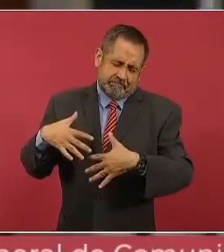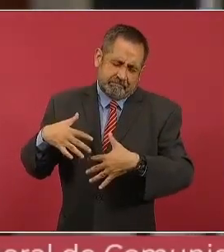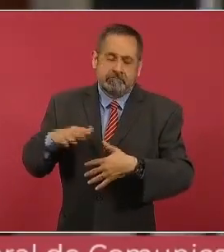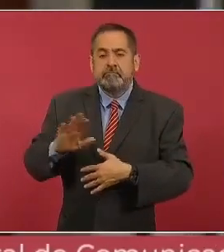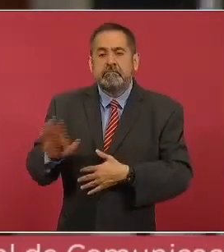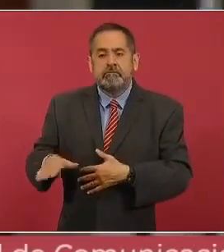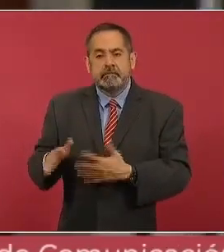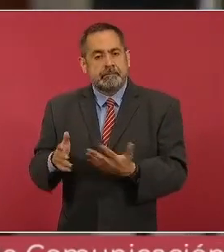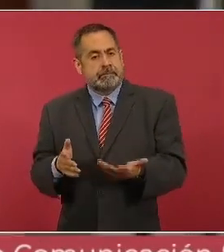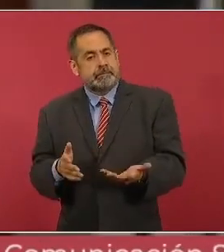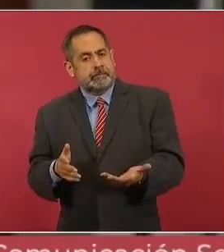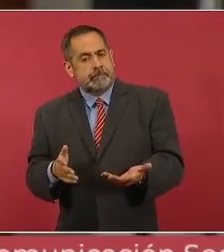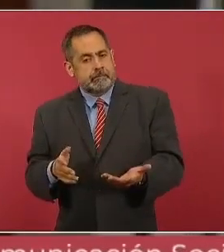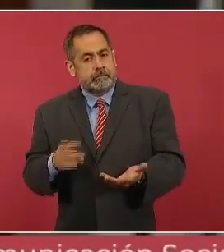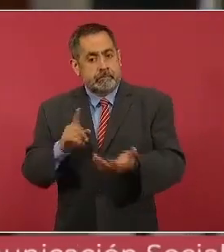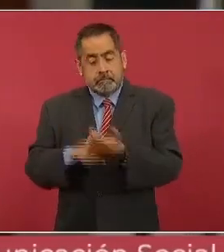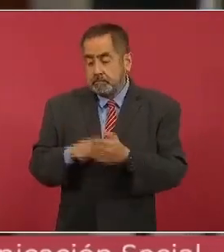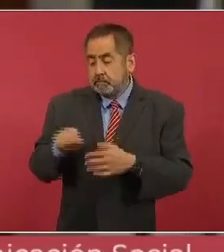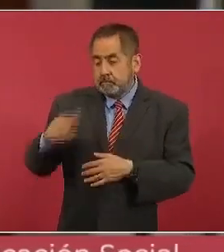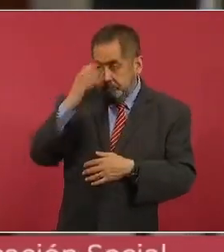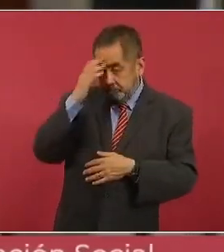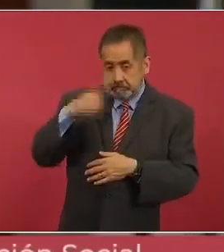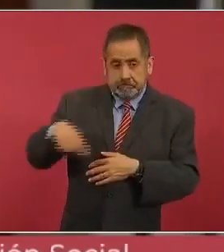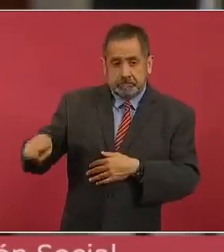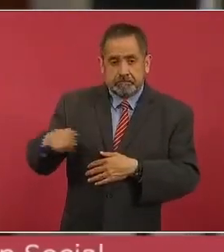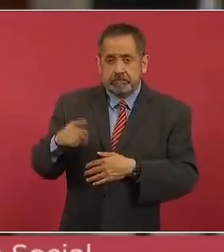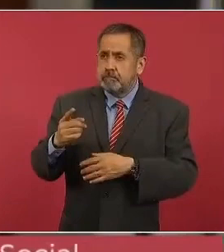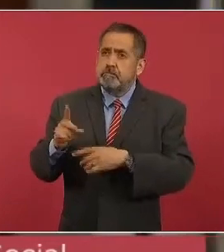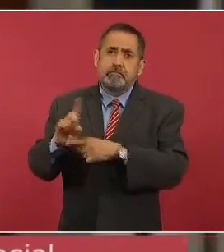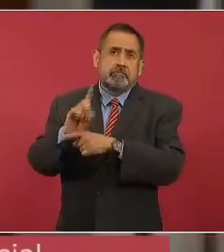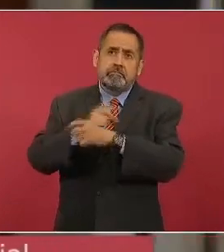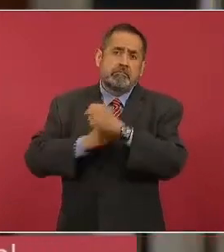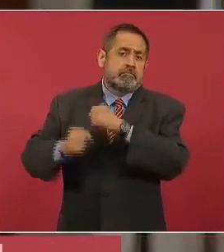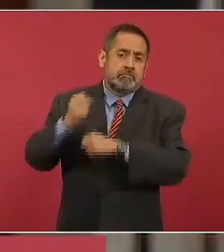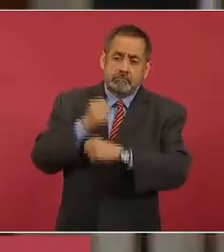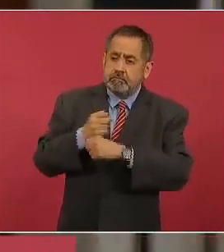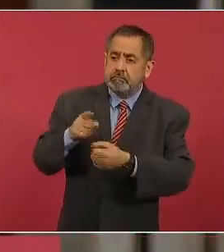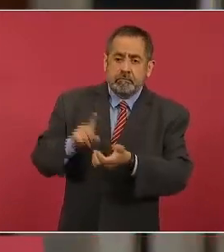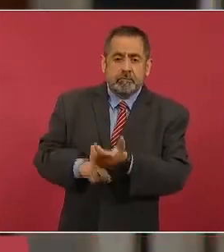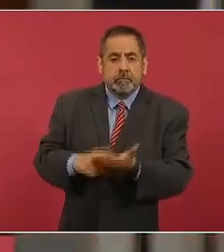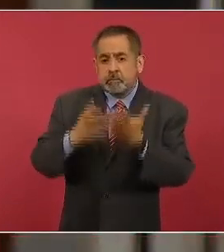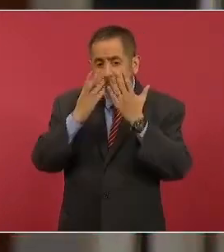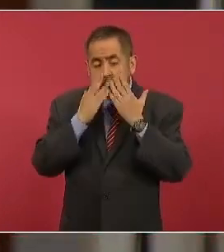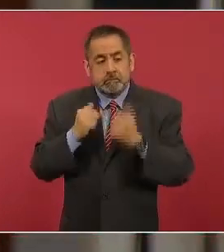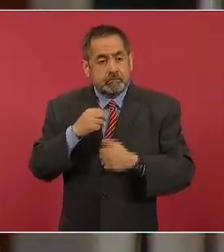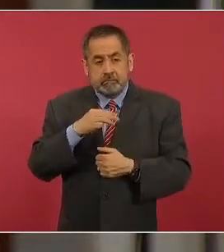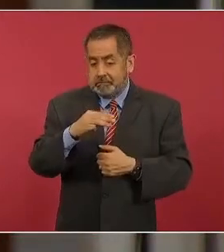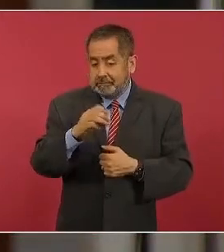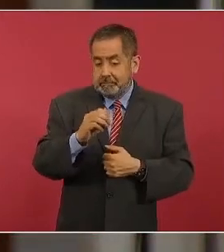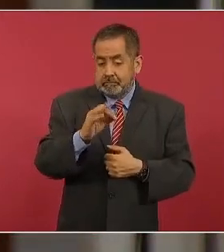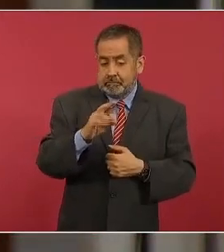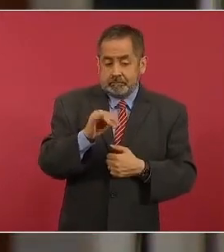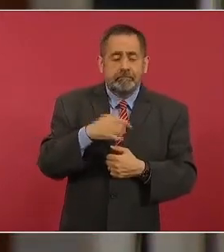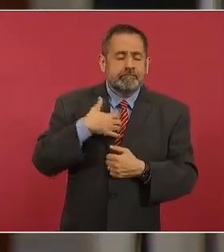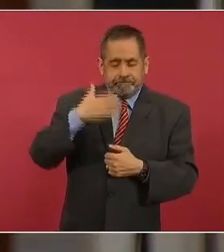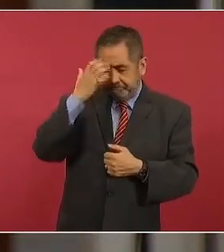Mucha gente, eso lo tenemos desde hace años. He conocido personas